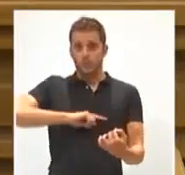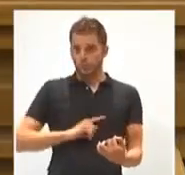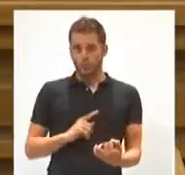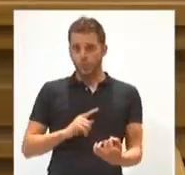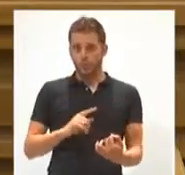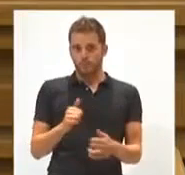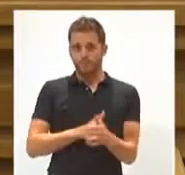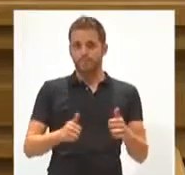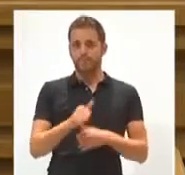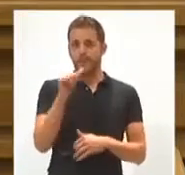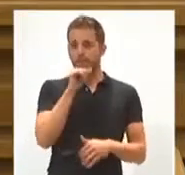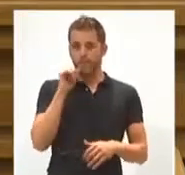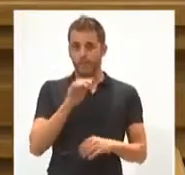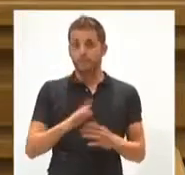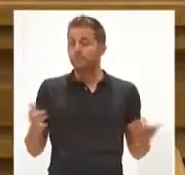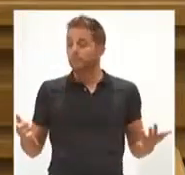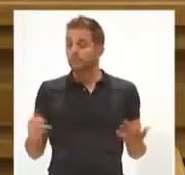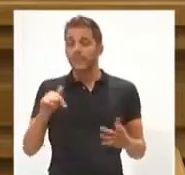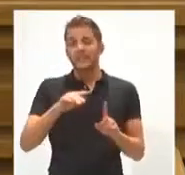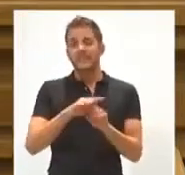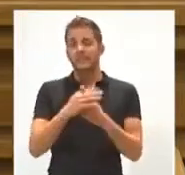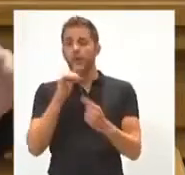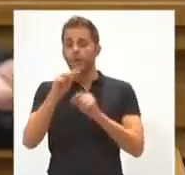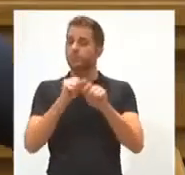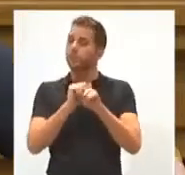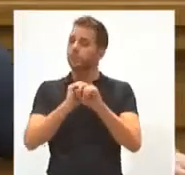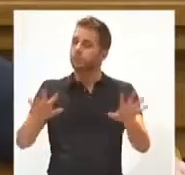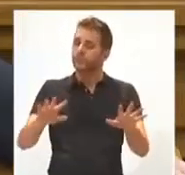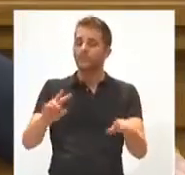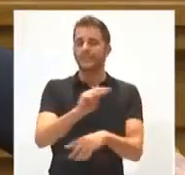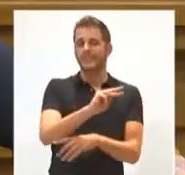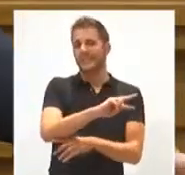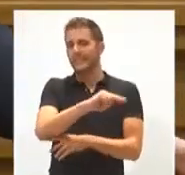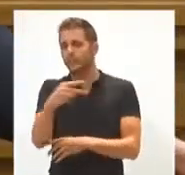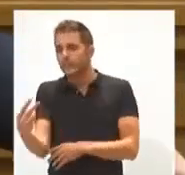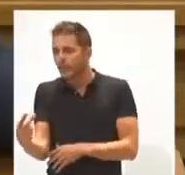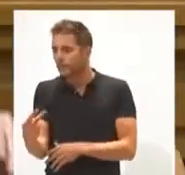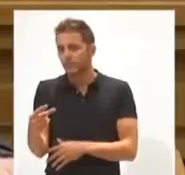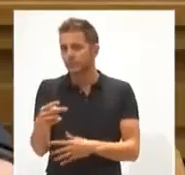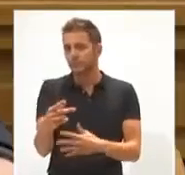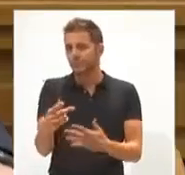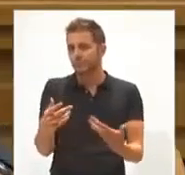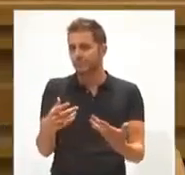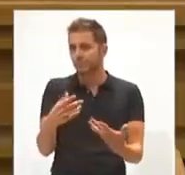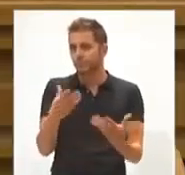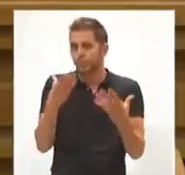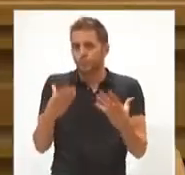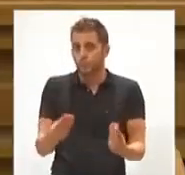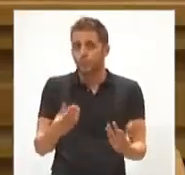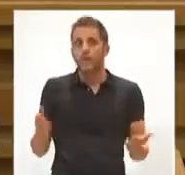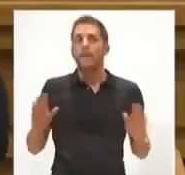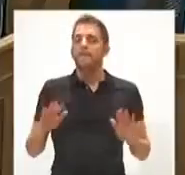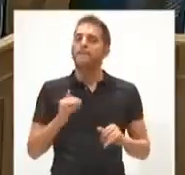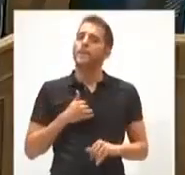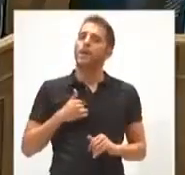reacciones ante la pandemia pueden ser de todo tipo y han tenido derivaciones económicas y sociales tremendas y les quiero agradecer